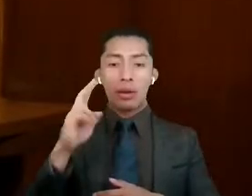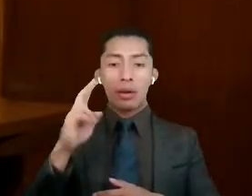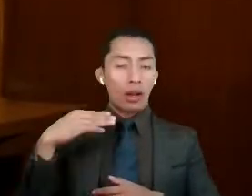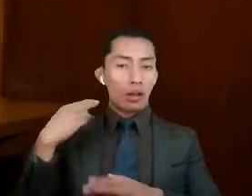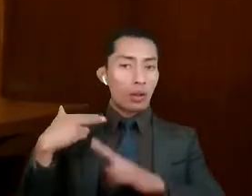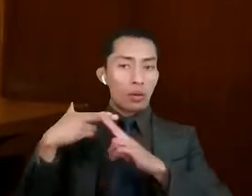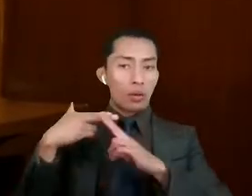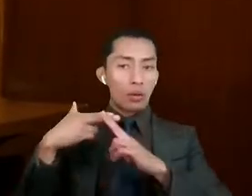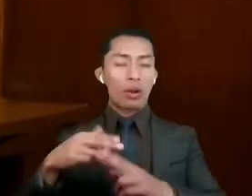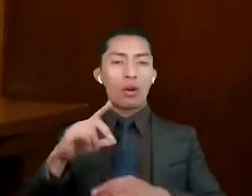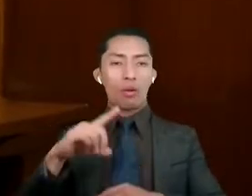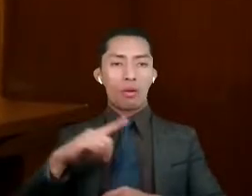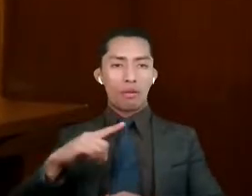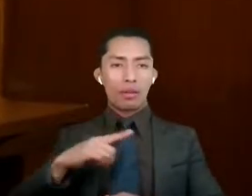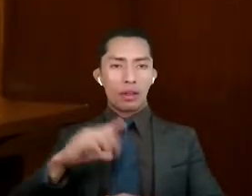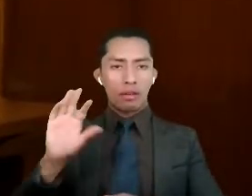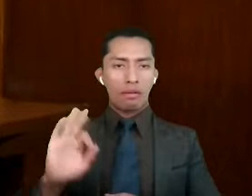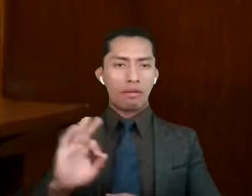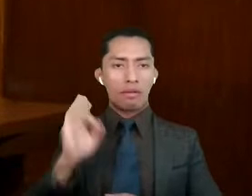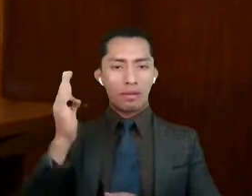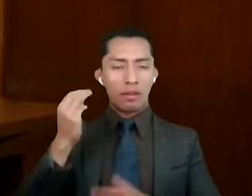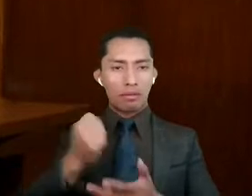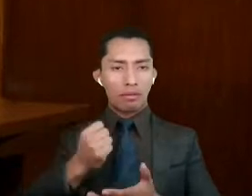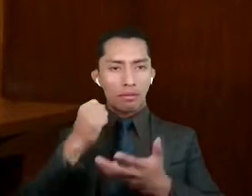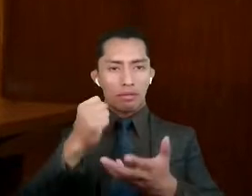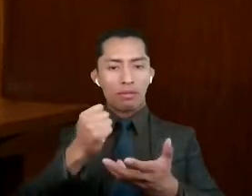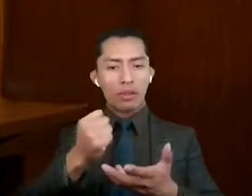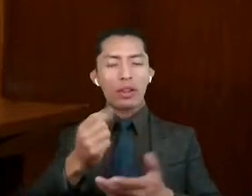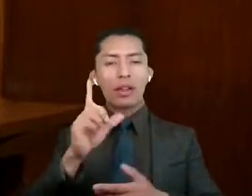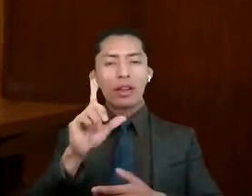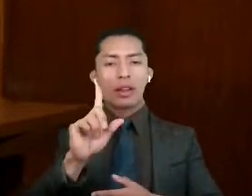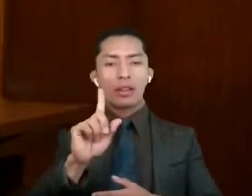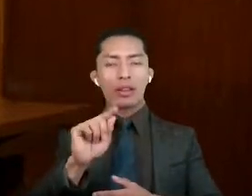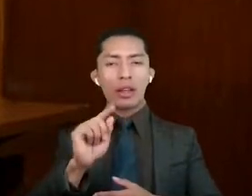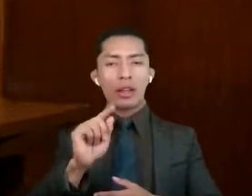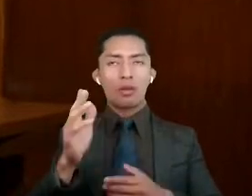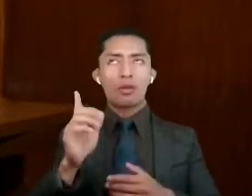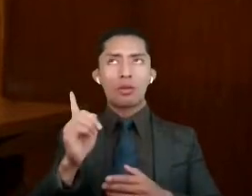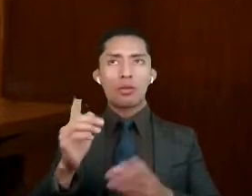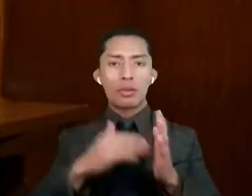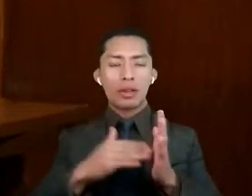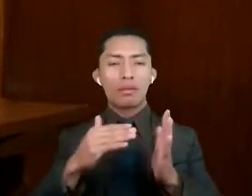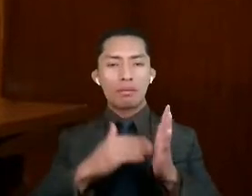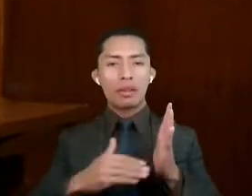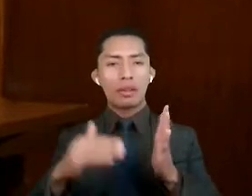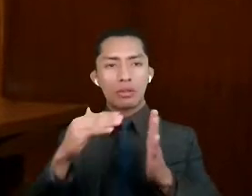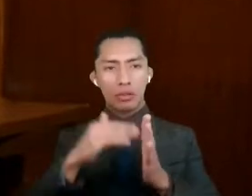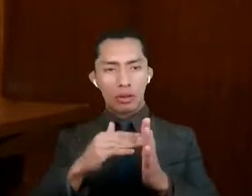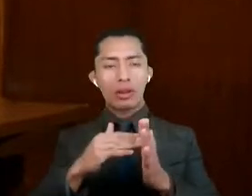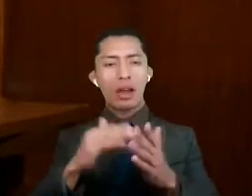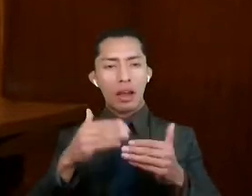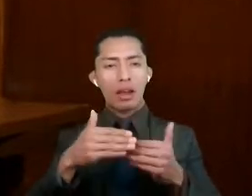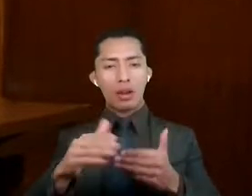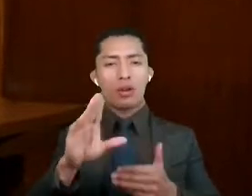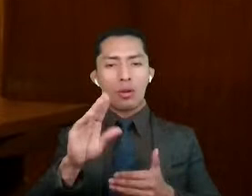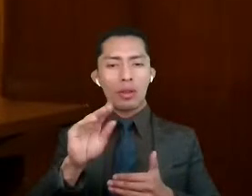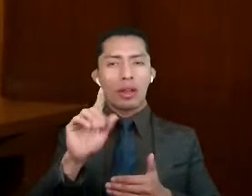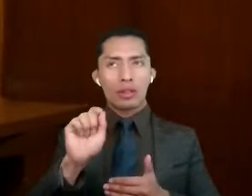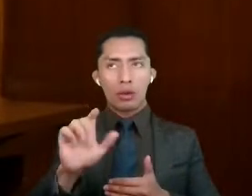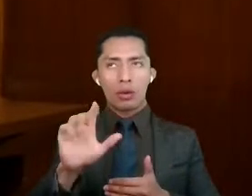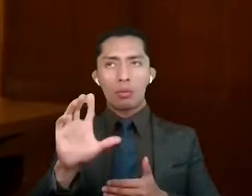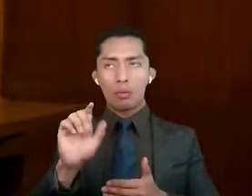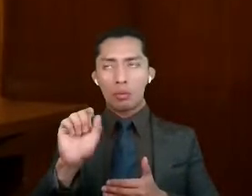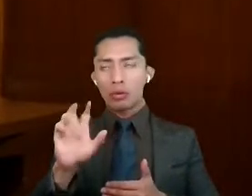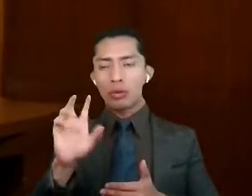el Gobierno Federal ha invertido un total de 61 mil millones con un avance de un